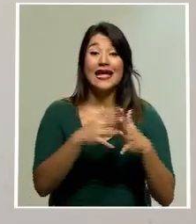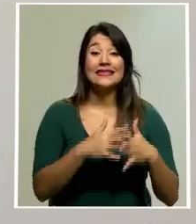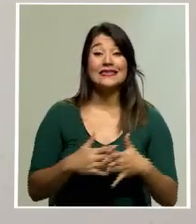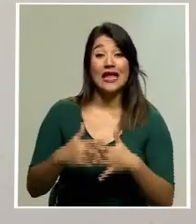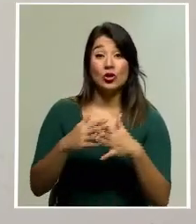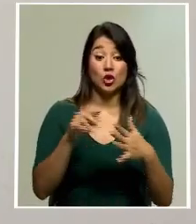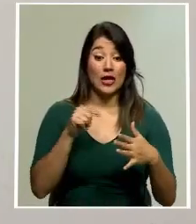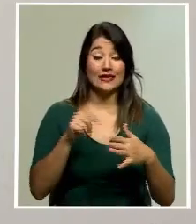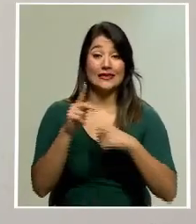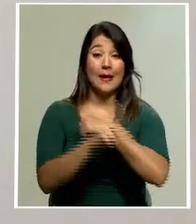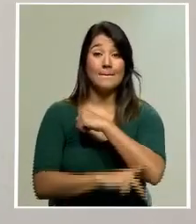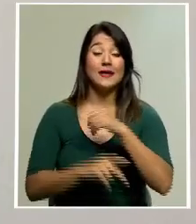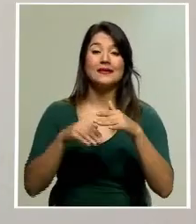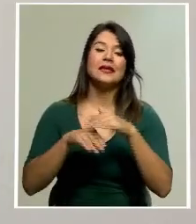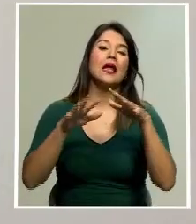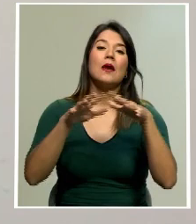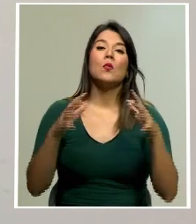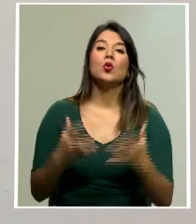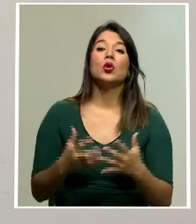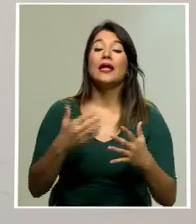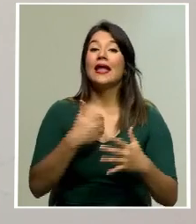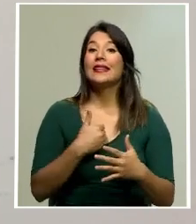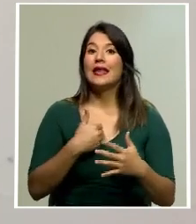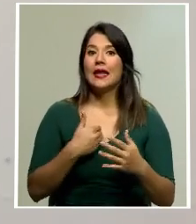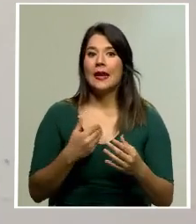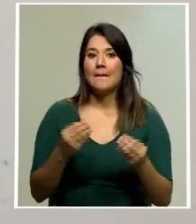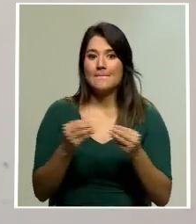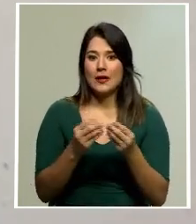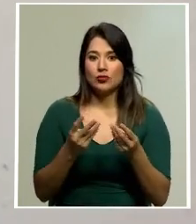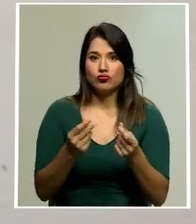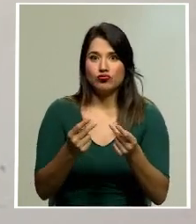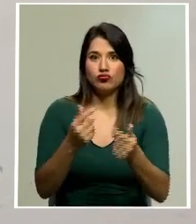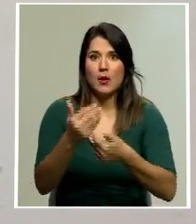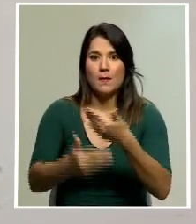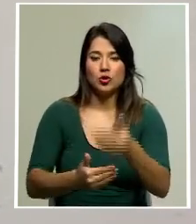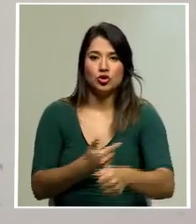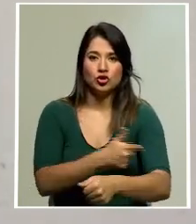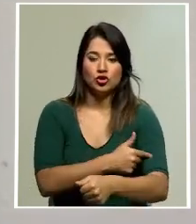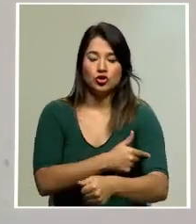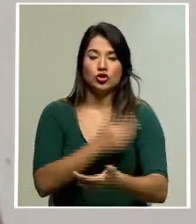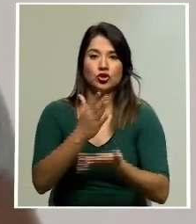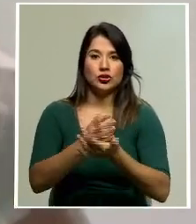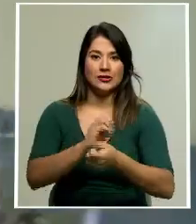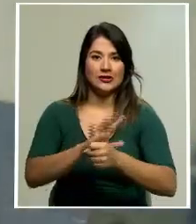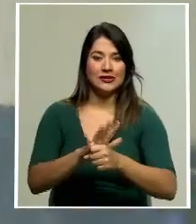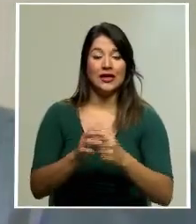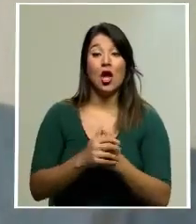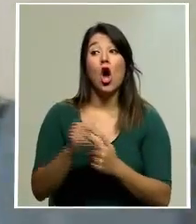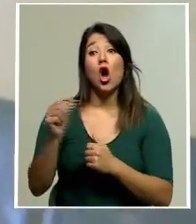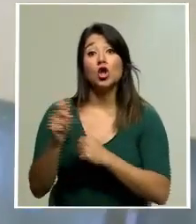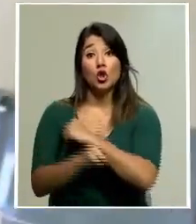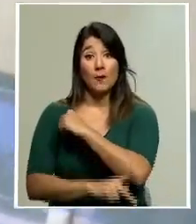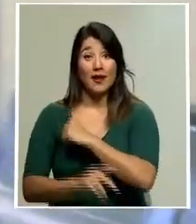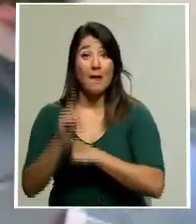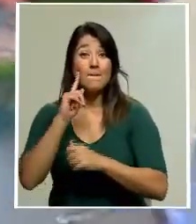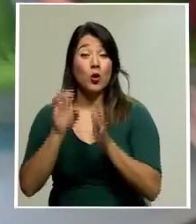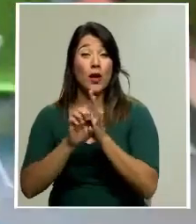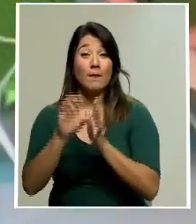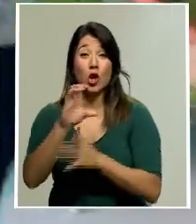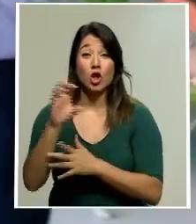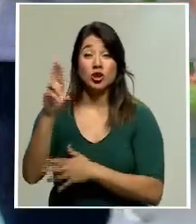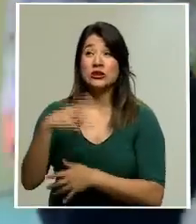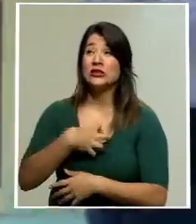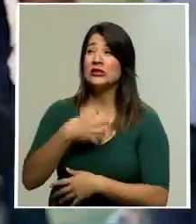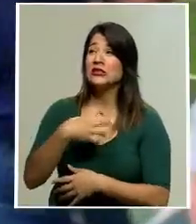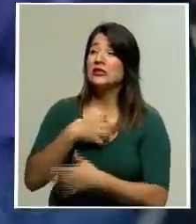es uno de los países a nivel mundial con mejores ritmos de vacunación contra el virus, mientras que otros países, incluidos Costa Rica, reclaman que el